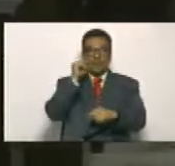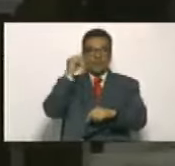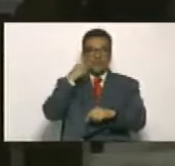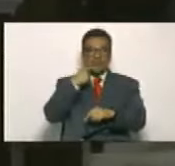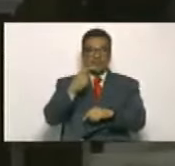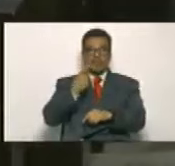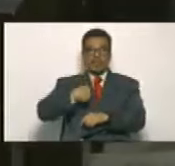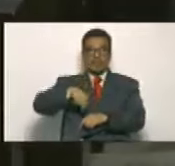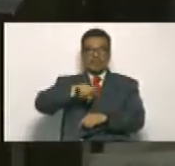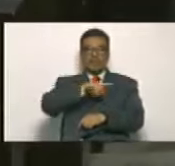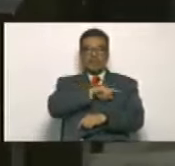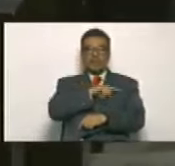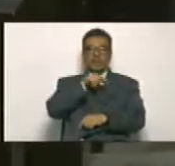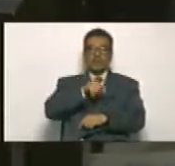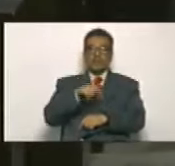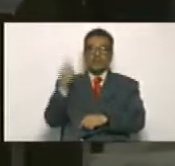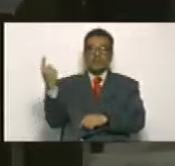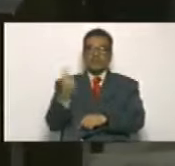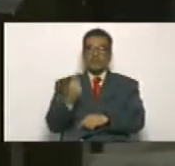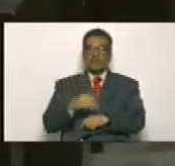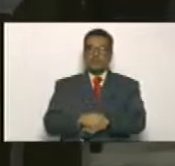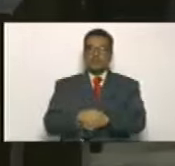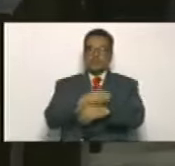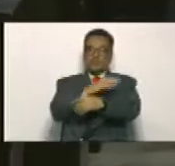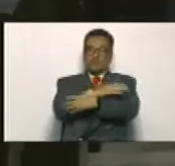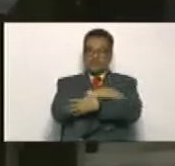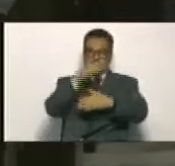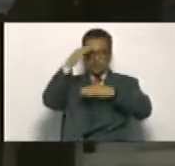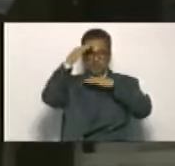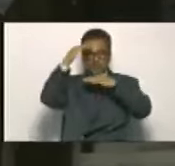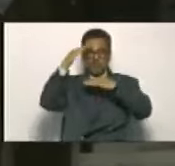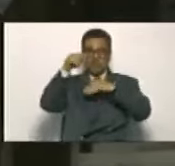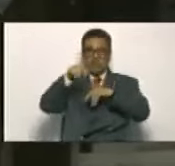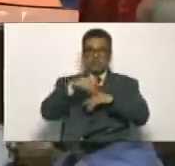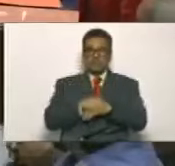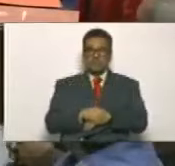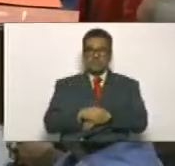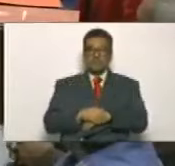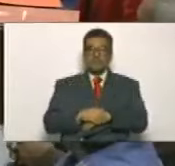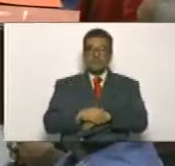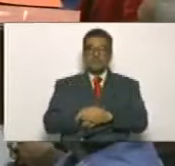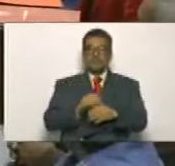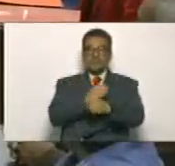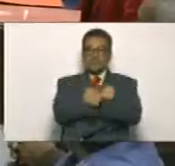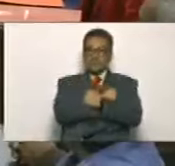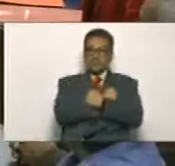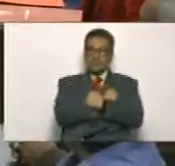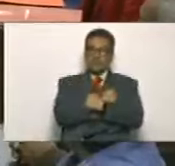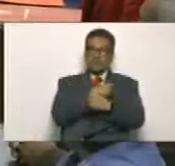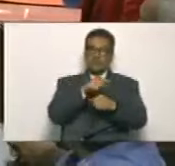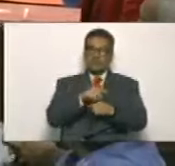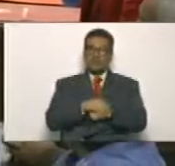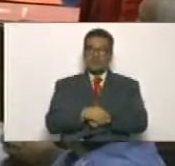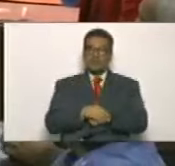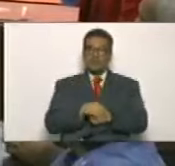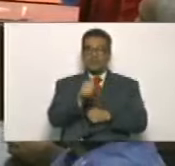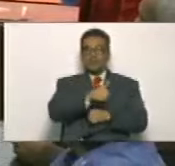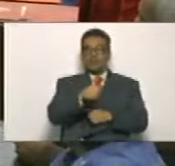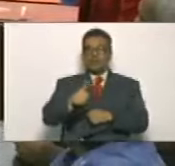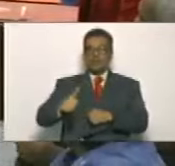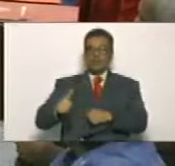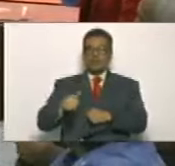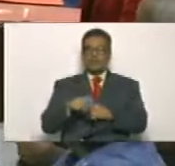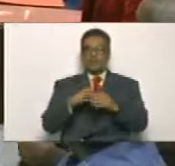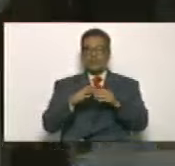decimos nosotros, que están aquí, un fraternal saludo afectuoso y amoroso para cada una